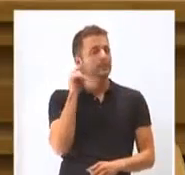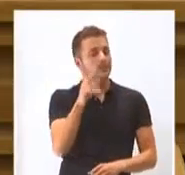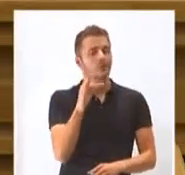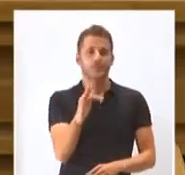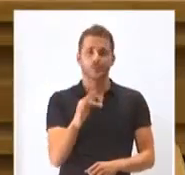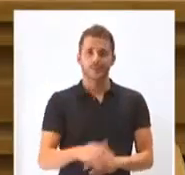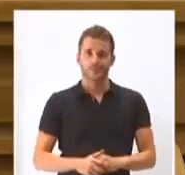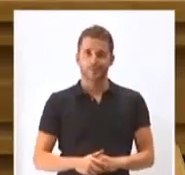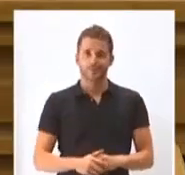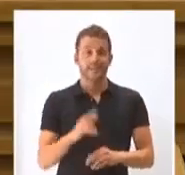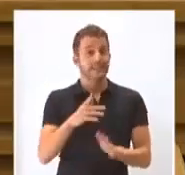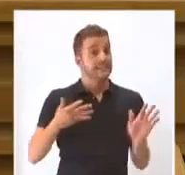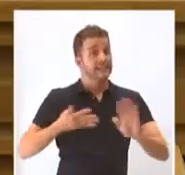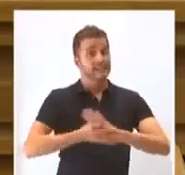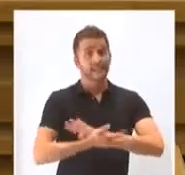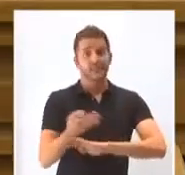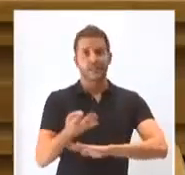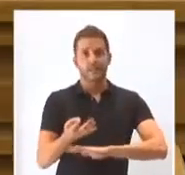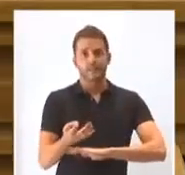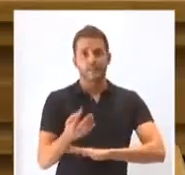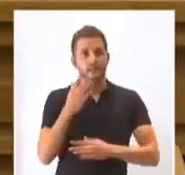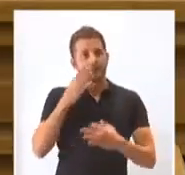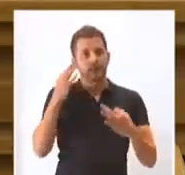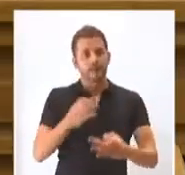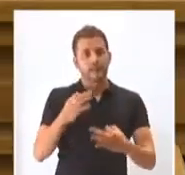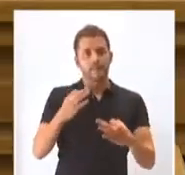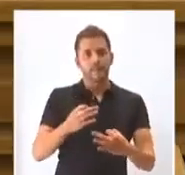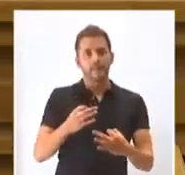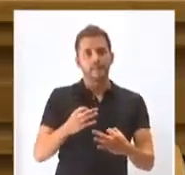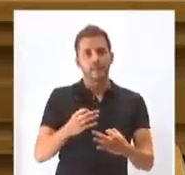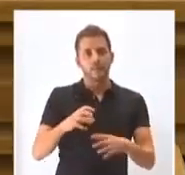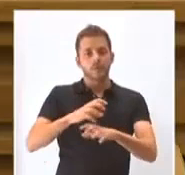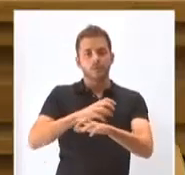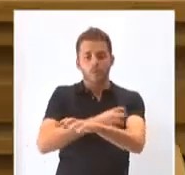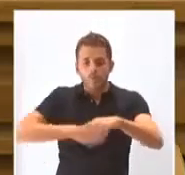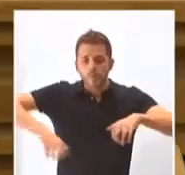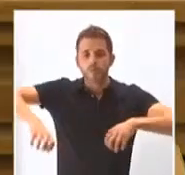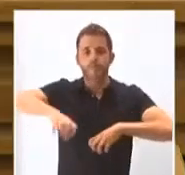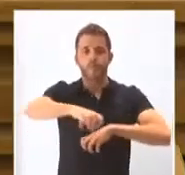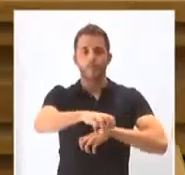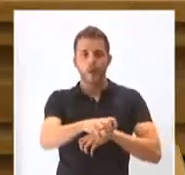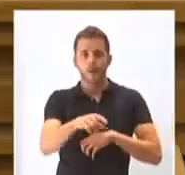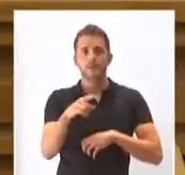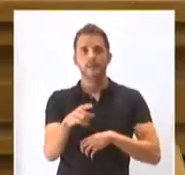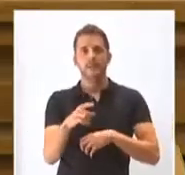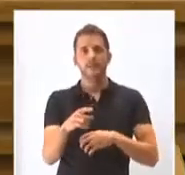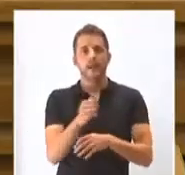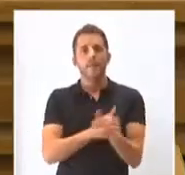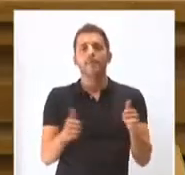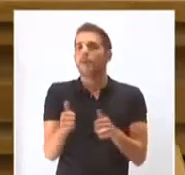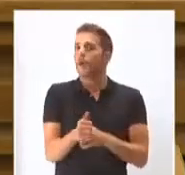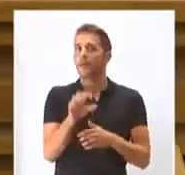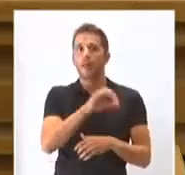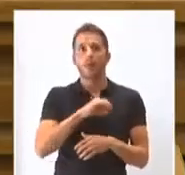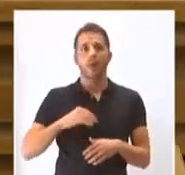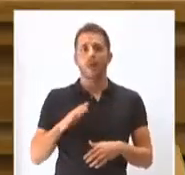y que significan sobre todo empatizar con las grandes prioridades que tiene la sociedad de la comunidad autónoma porque aquí es evidente